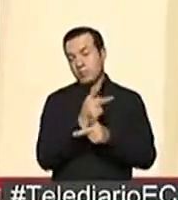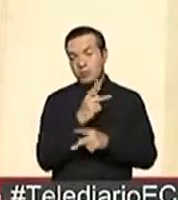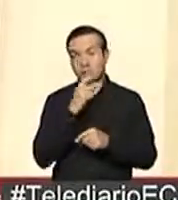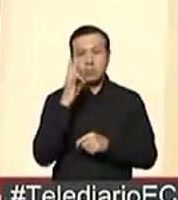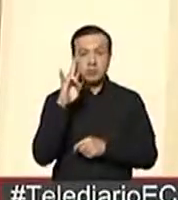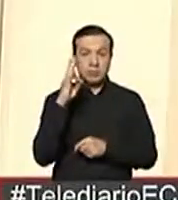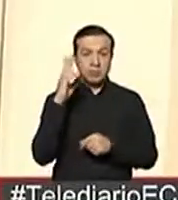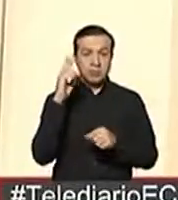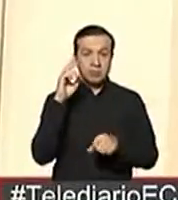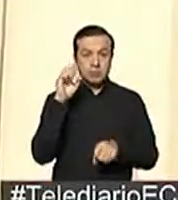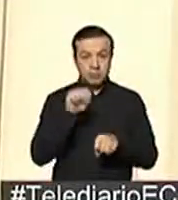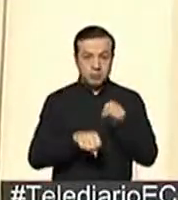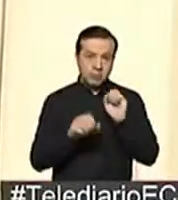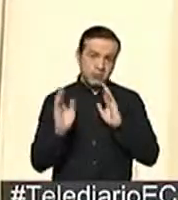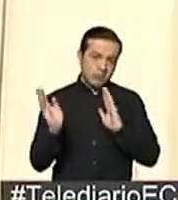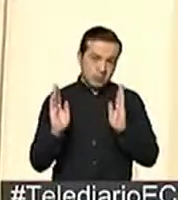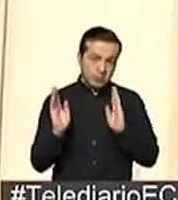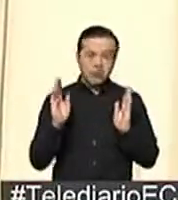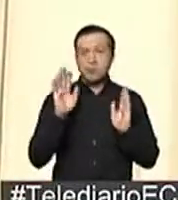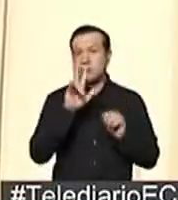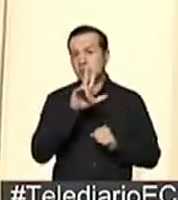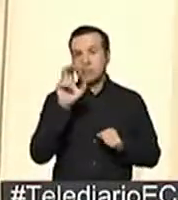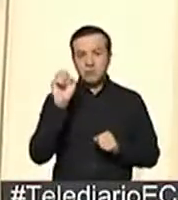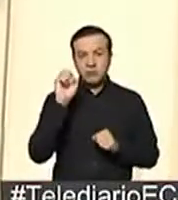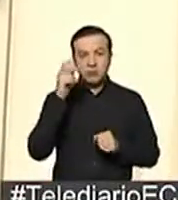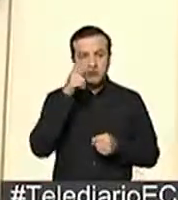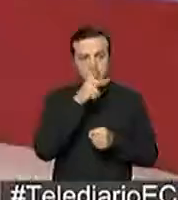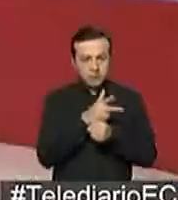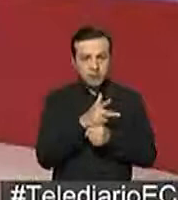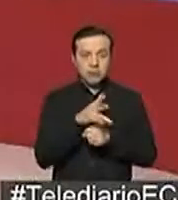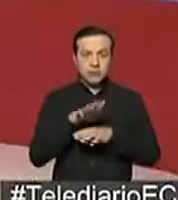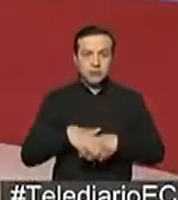daños parciales. Aquí tuvimos 30 de las 80 cámaras.